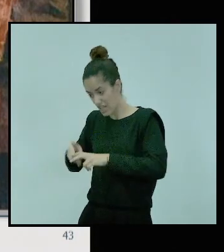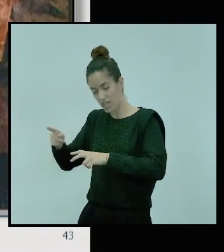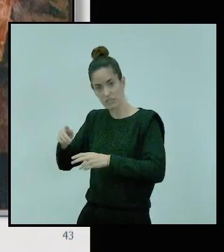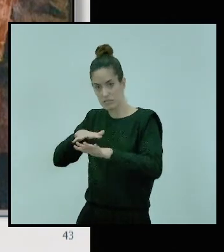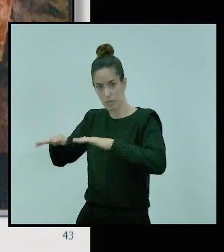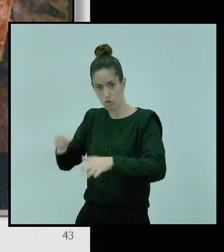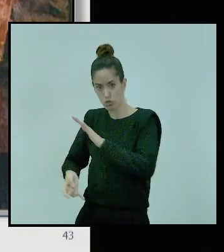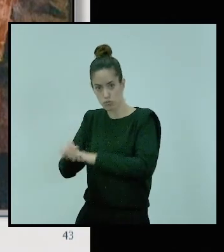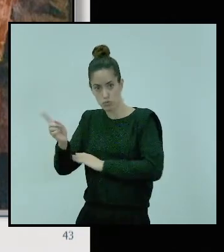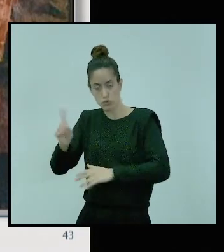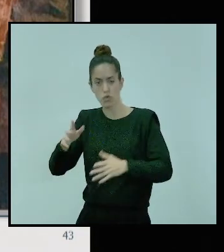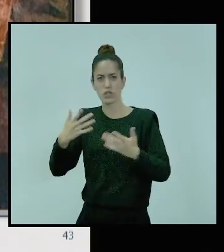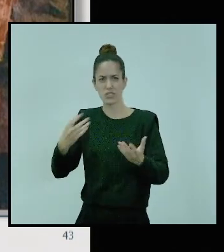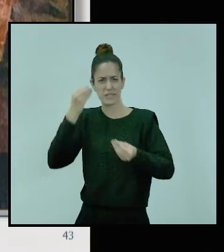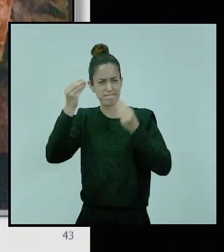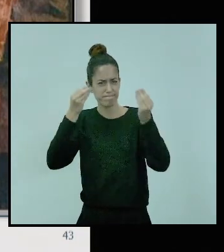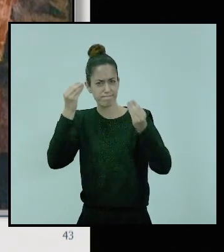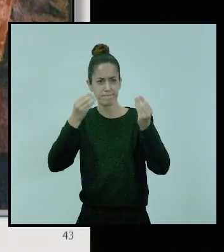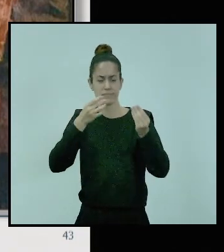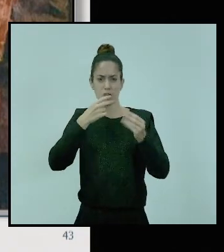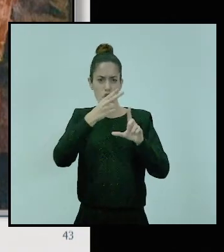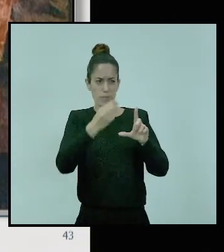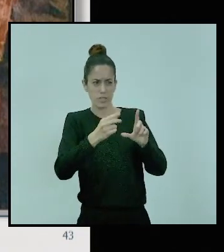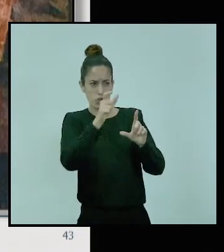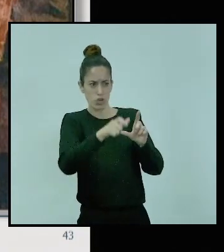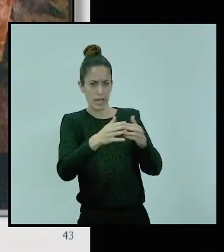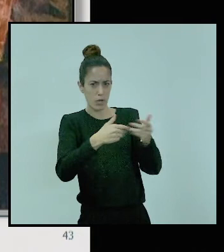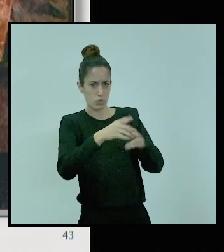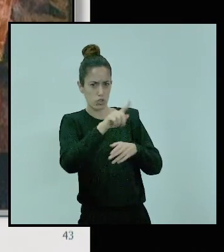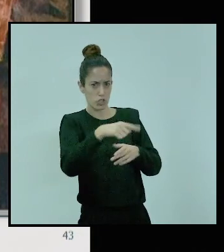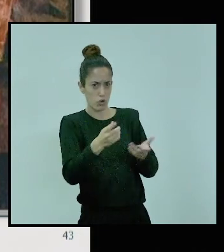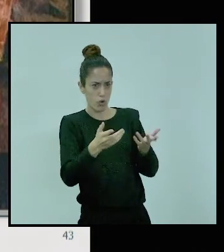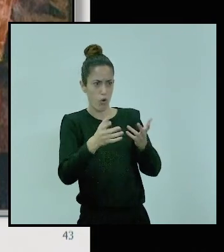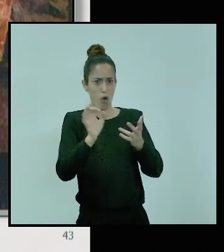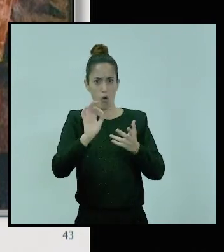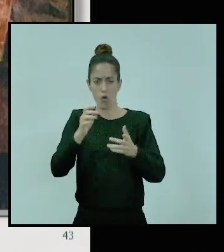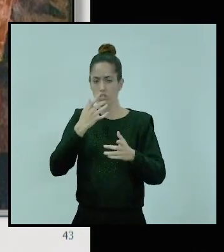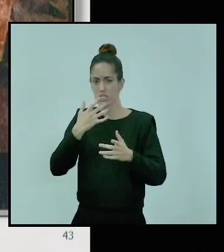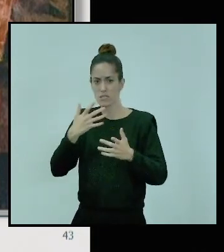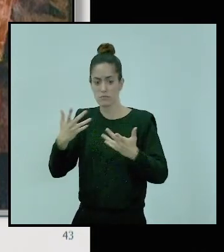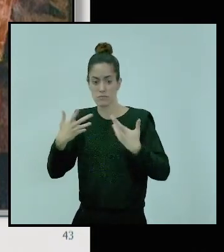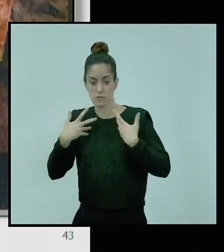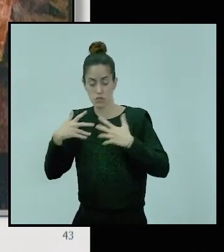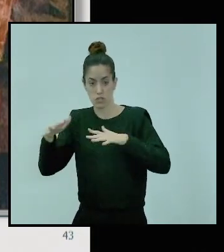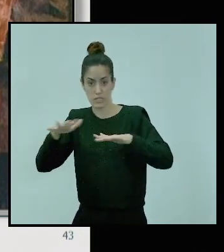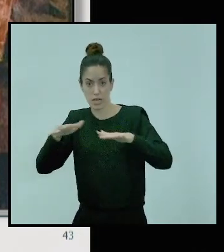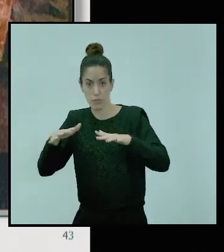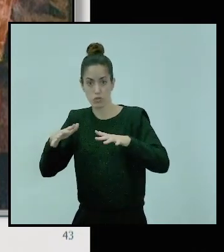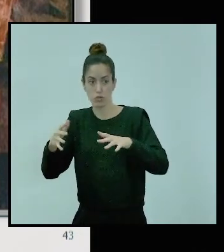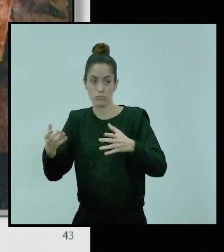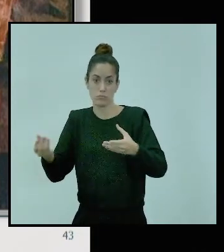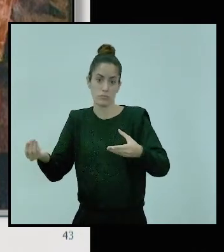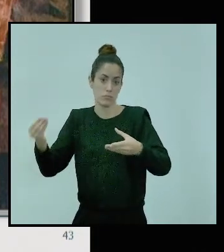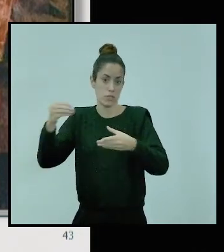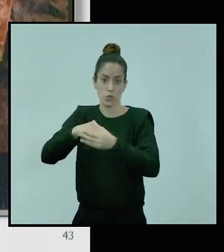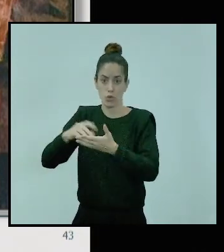Así que lo que cabe preguntarse es si lo pintó él o si sufrió un terremoto que no está incluido en